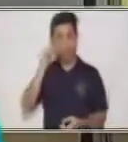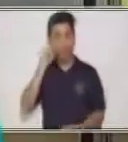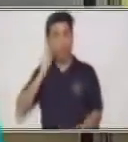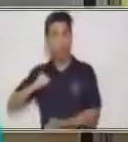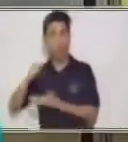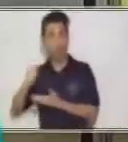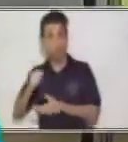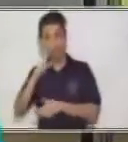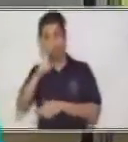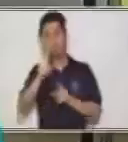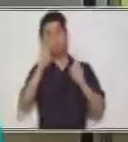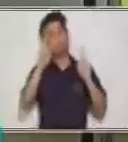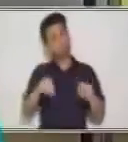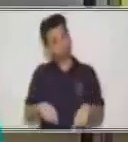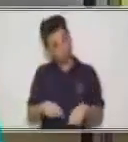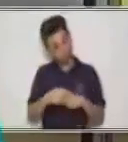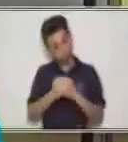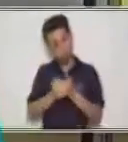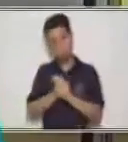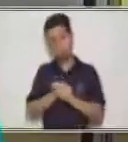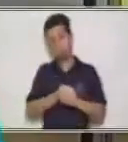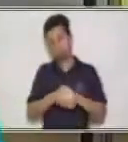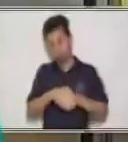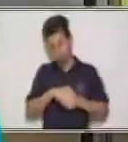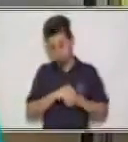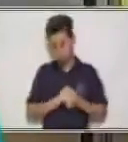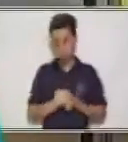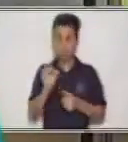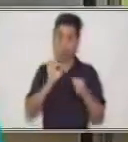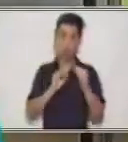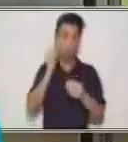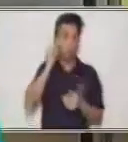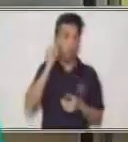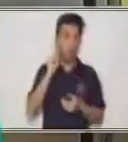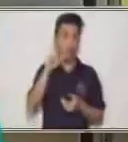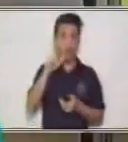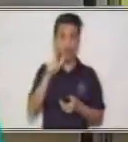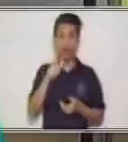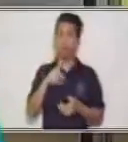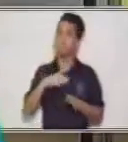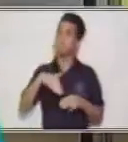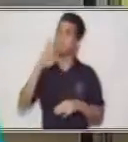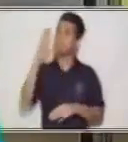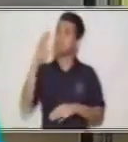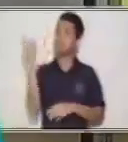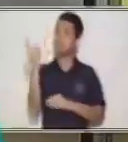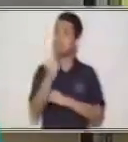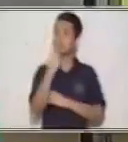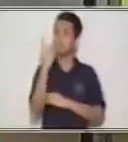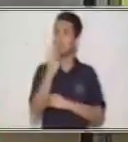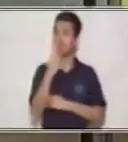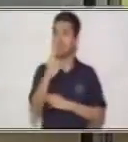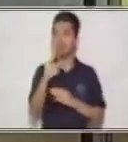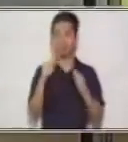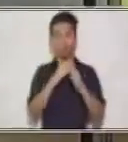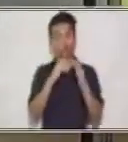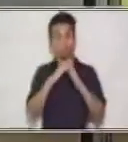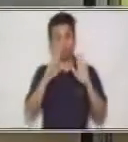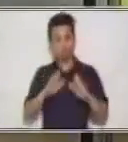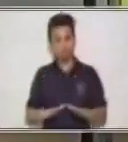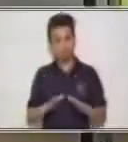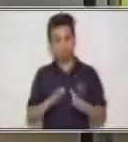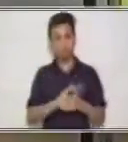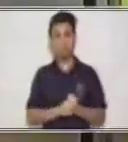manos constantemente con agua y jabón o gel. Y lo más importante, quédate en casa.